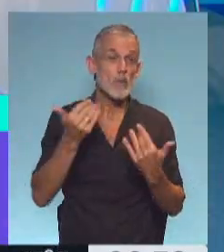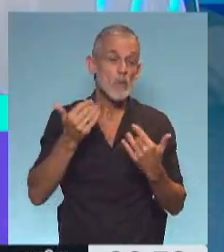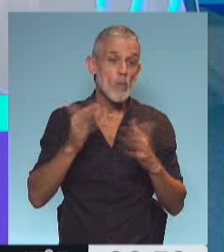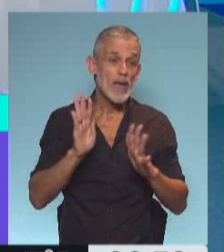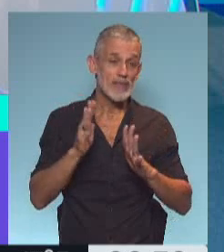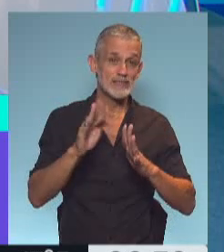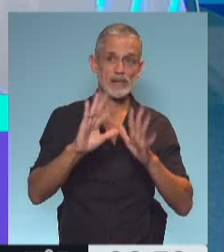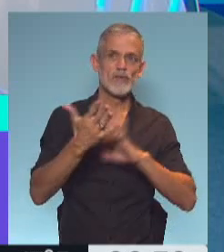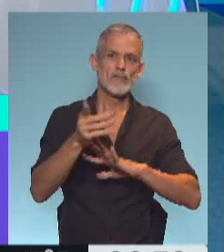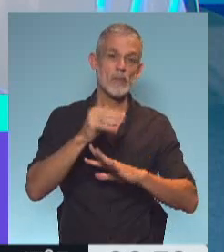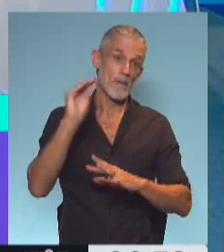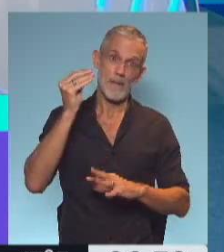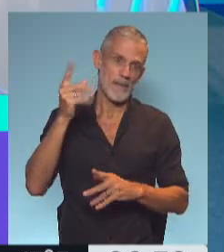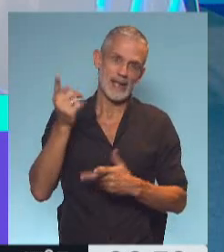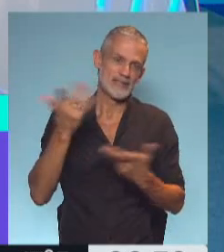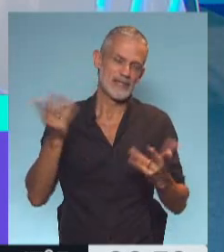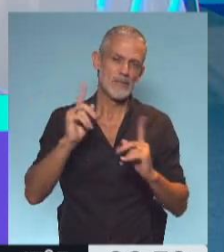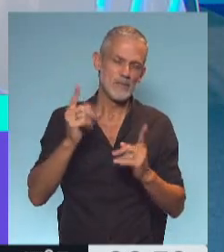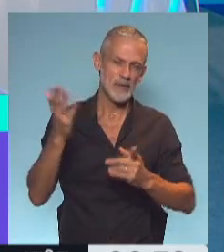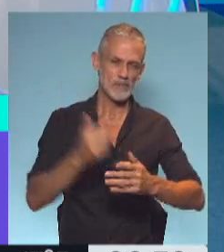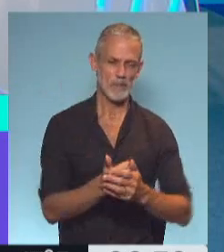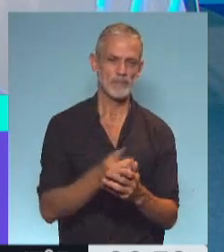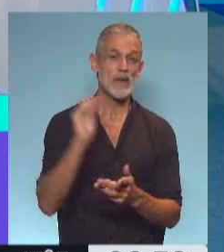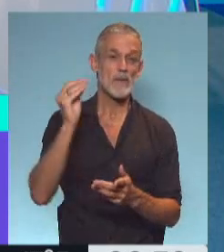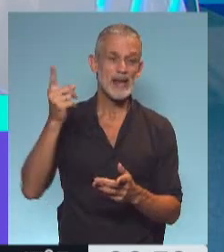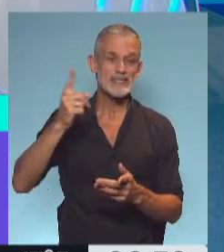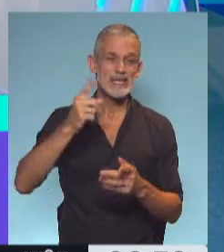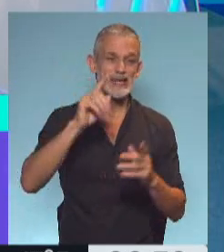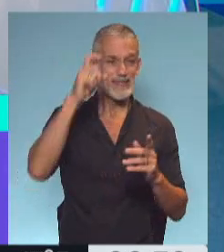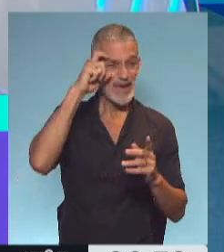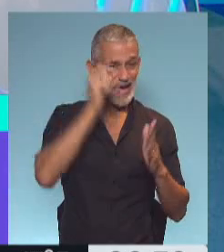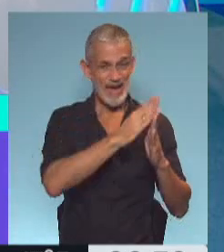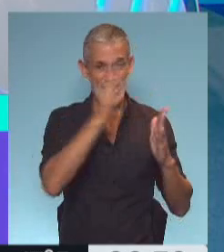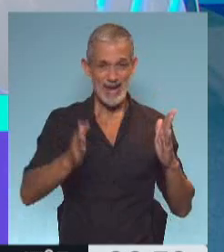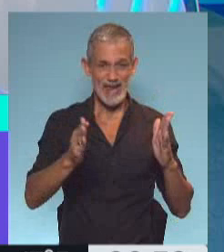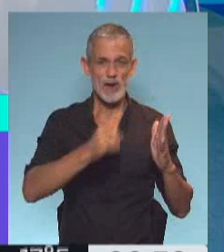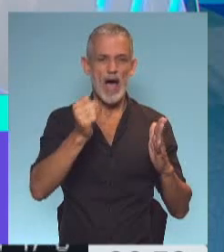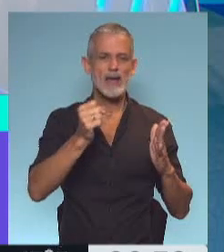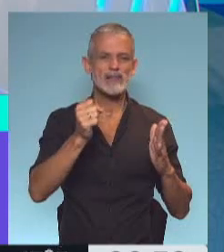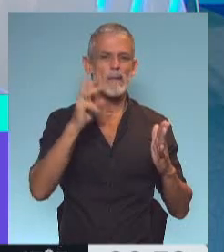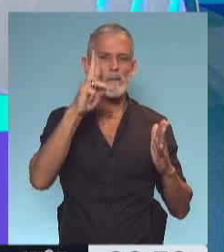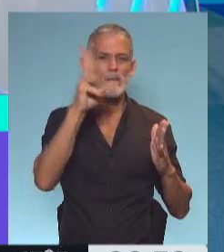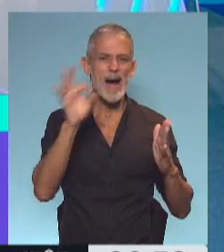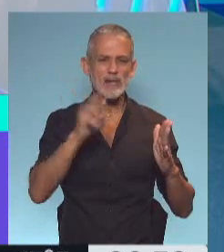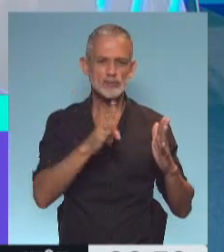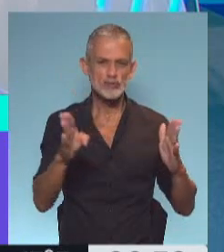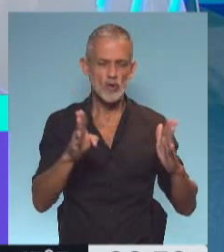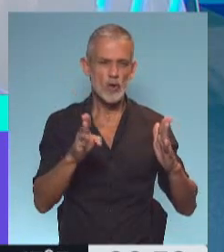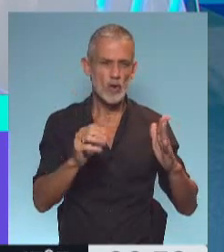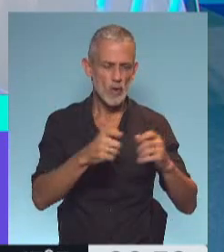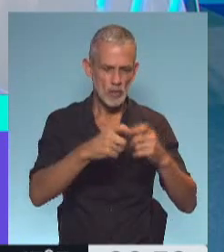el modelo volvemos a Brasil. En Brasil, del mes de enero a la segunda semana de marzo, aumentó